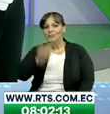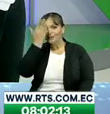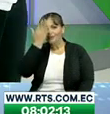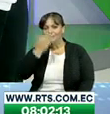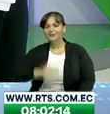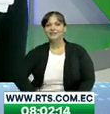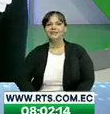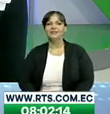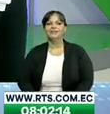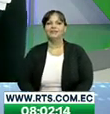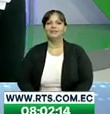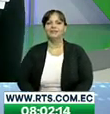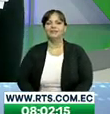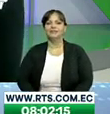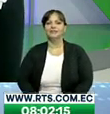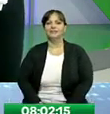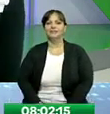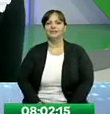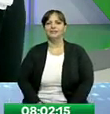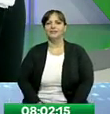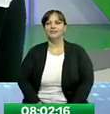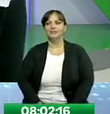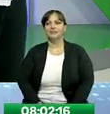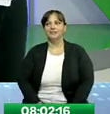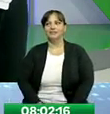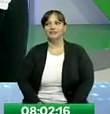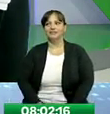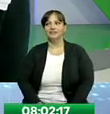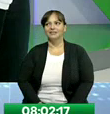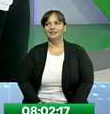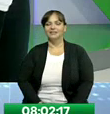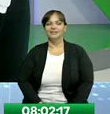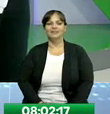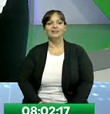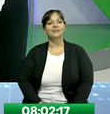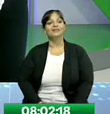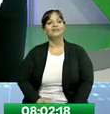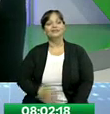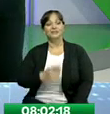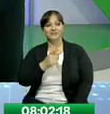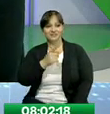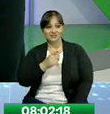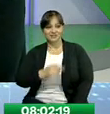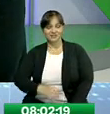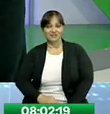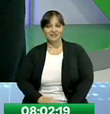deportistas de cacao le voy a decir cuando decides bomboncitos porque